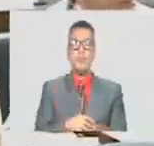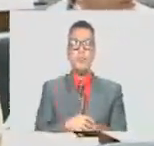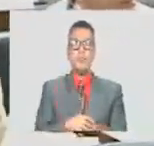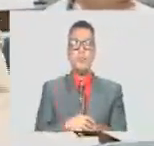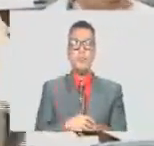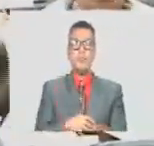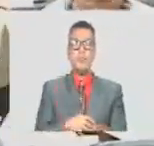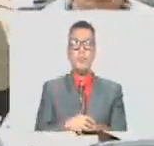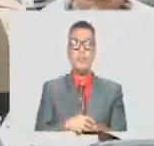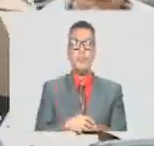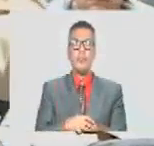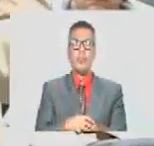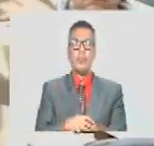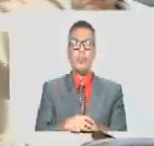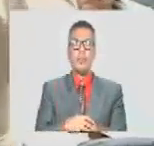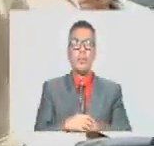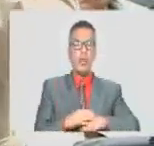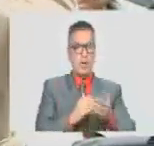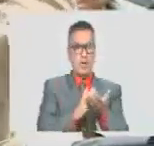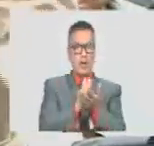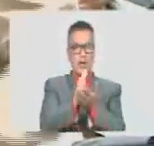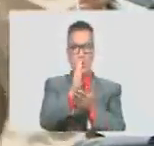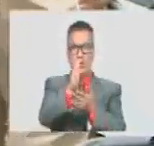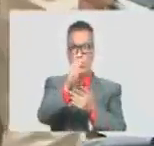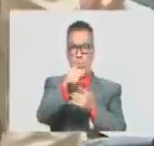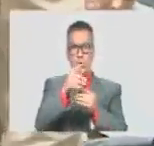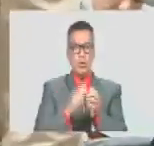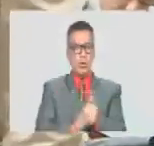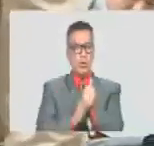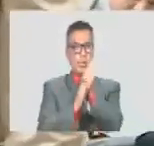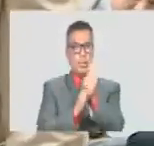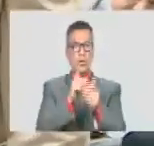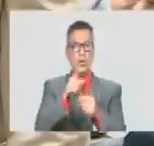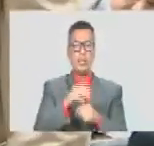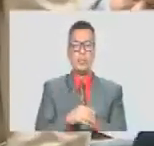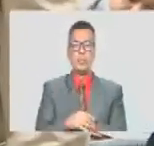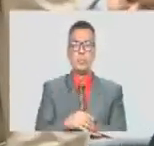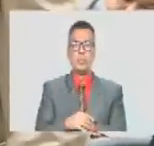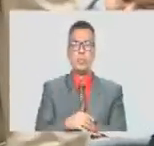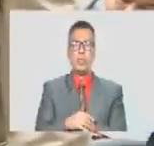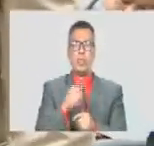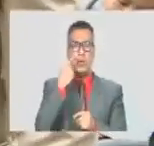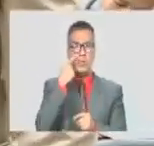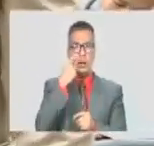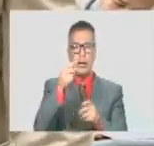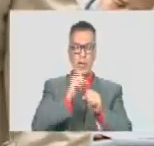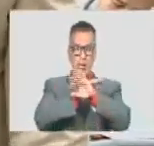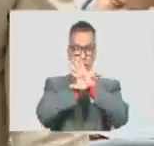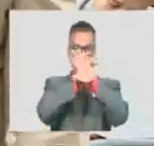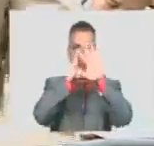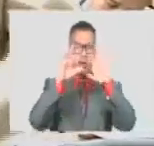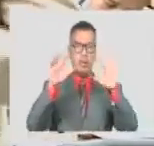miren, qué línea, qué directriz, y eso se veía